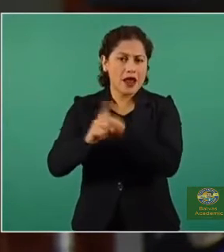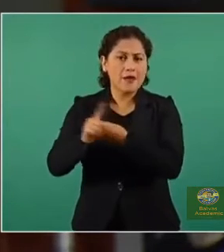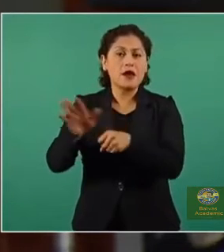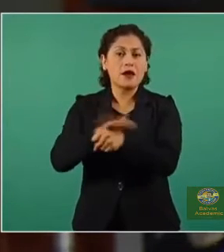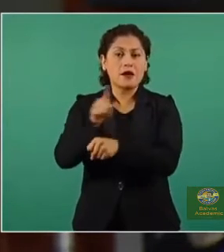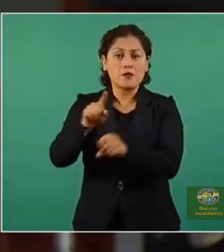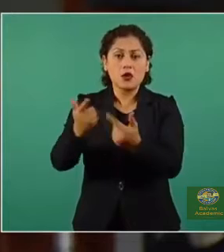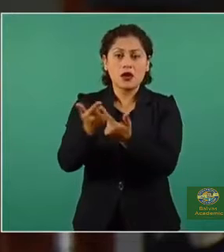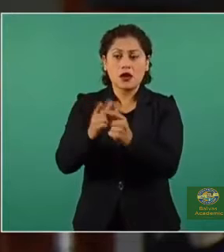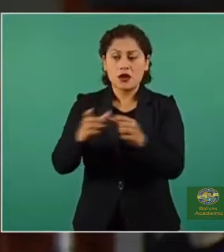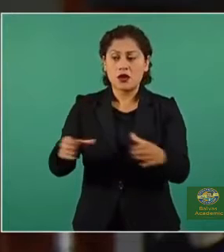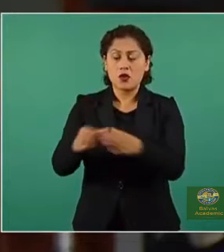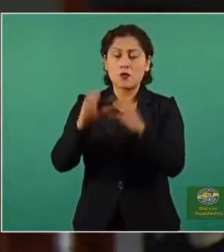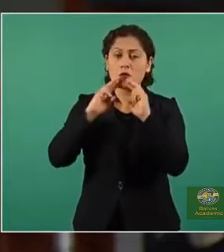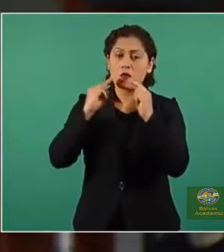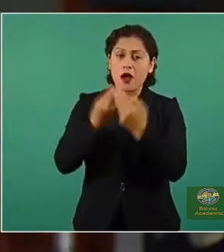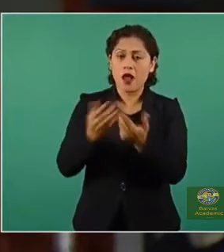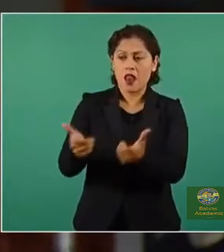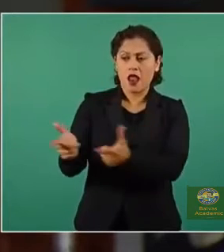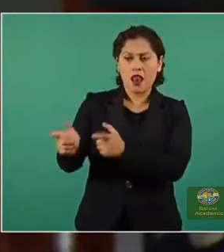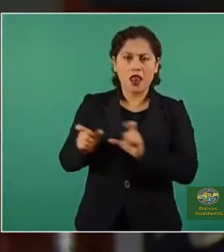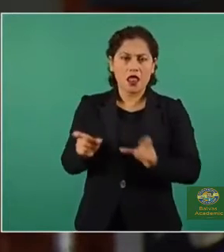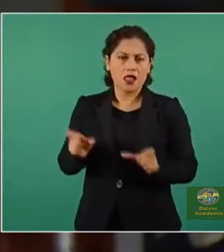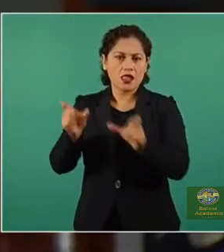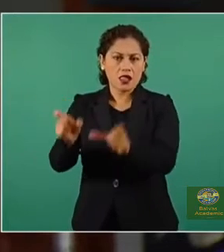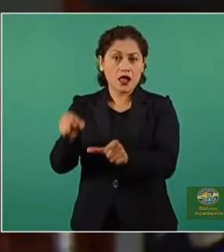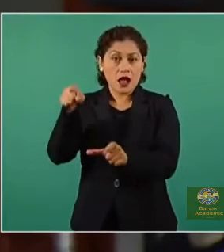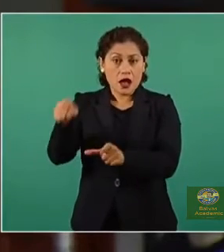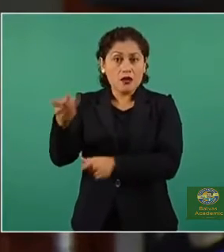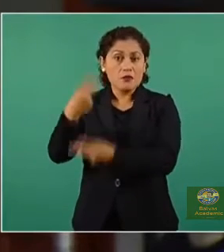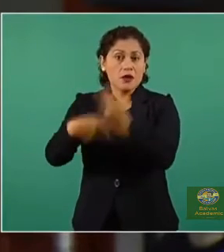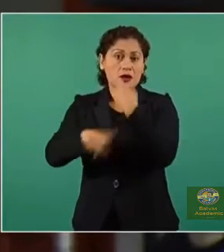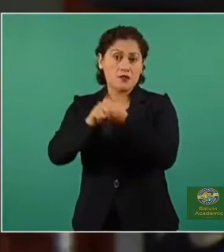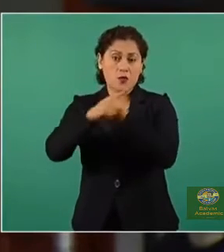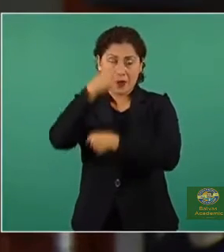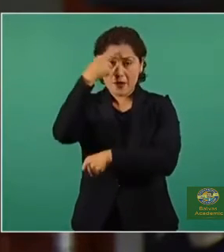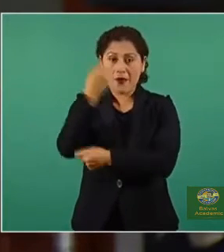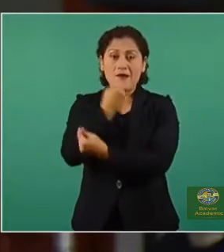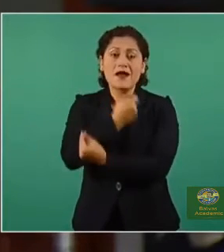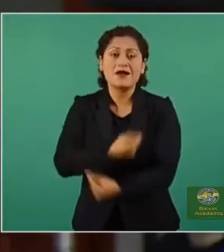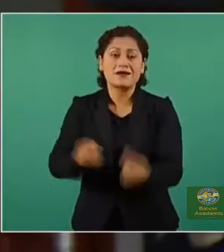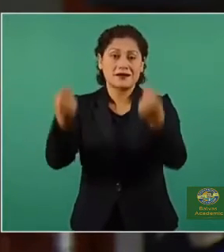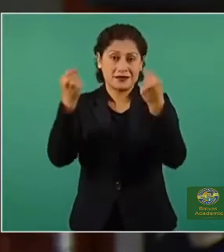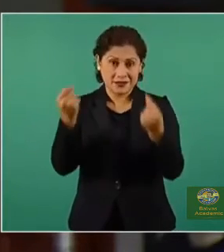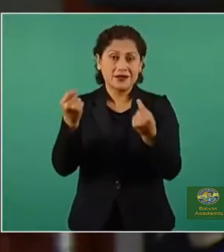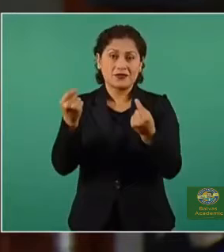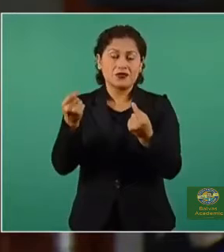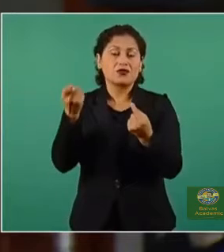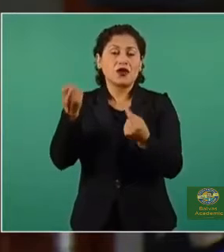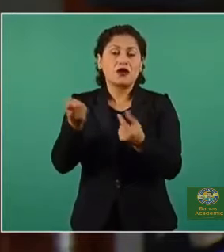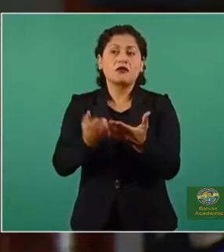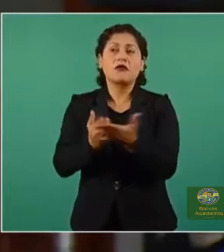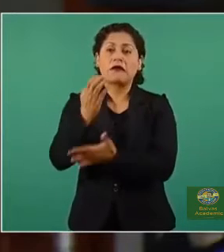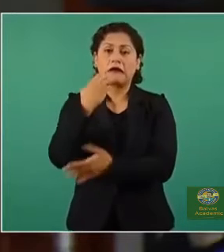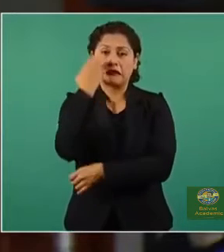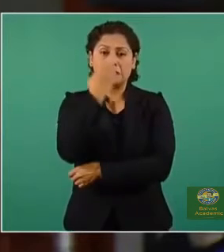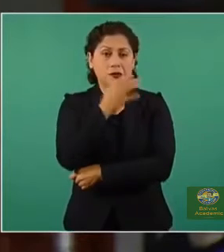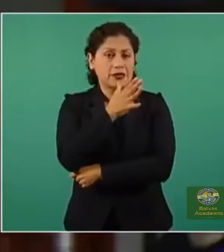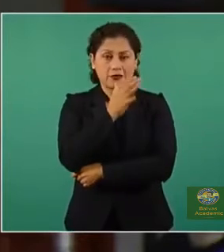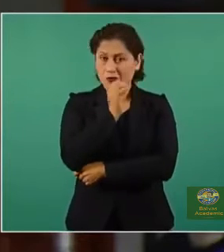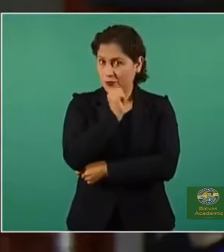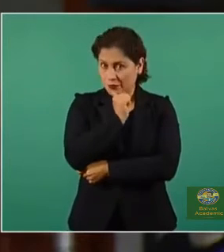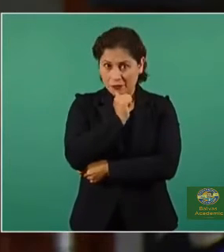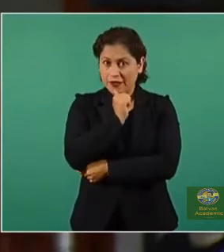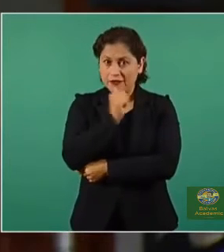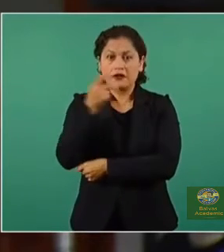están afectando evidentemente el desarrollo de niñas y niños y no permite que tengan este acceso a la educación y a